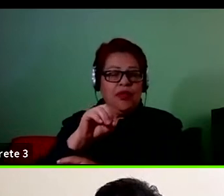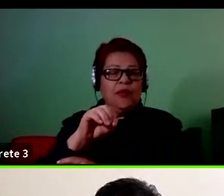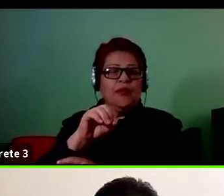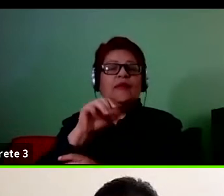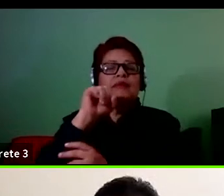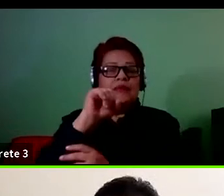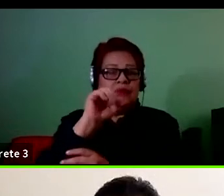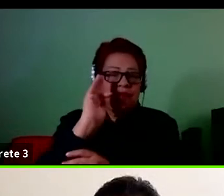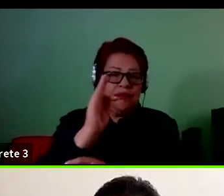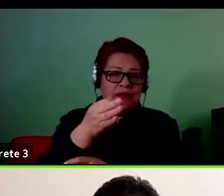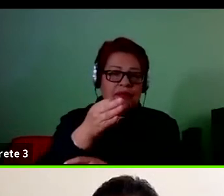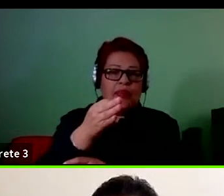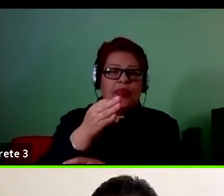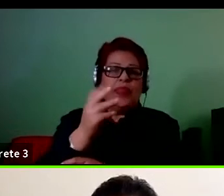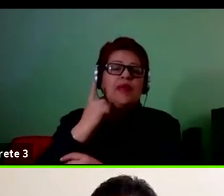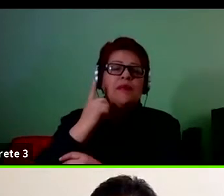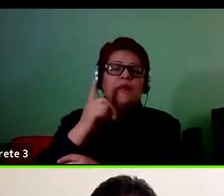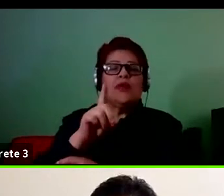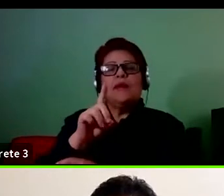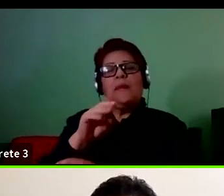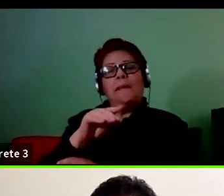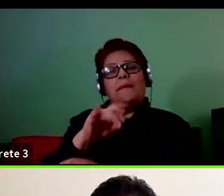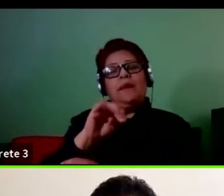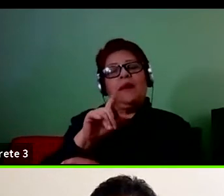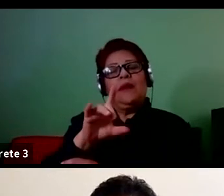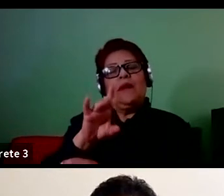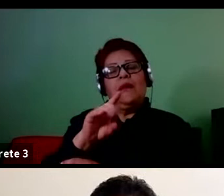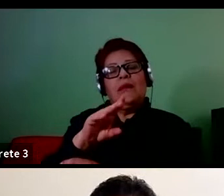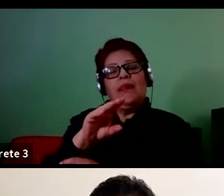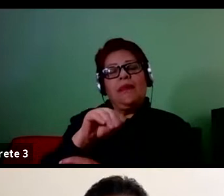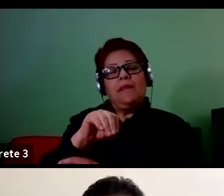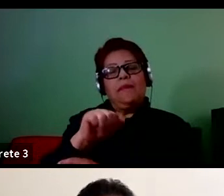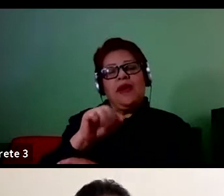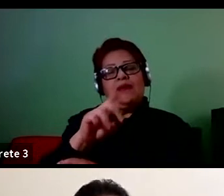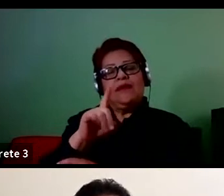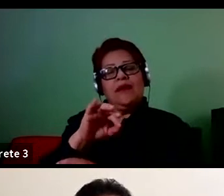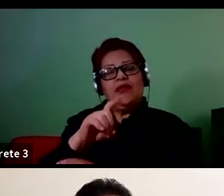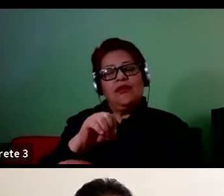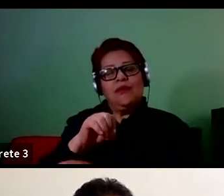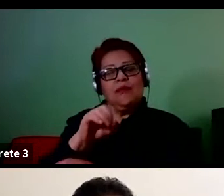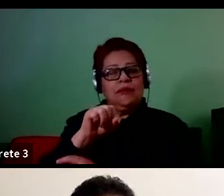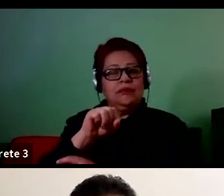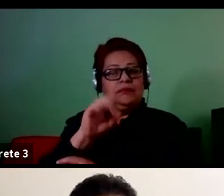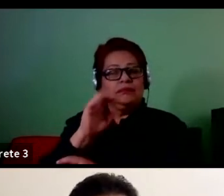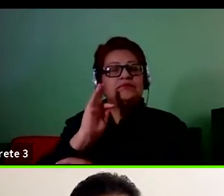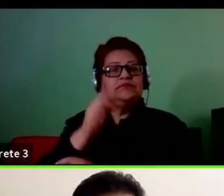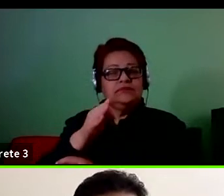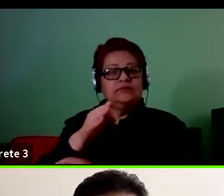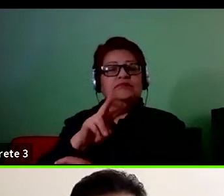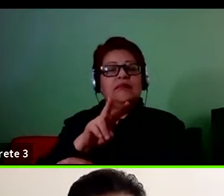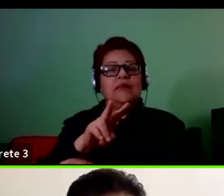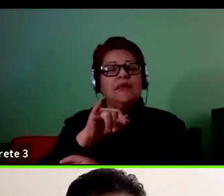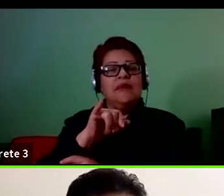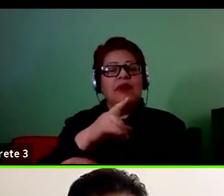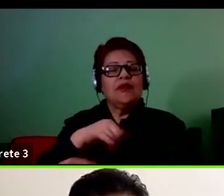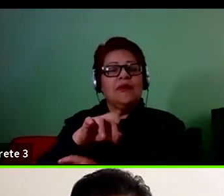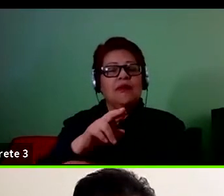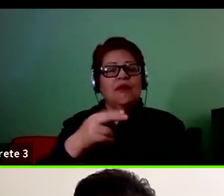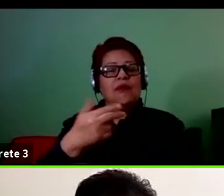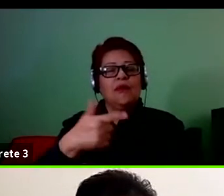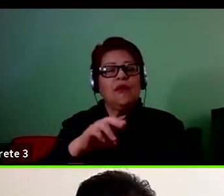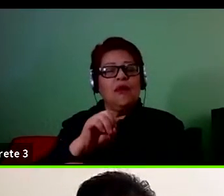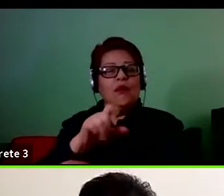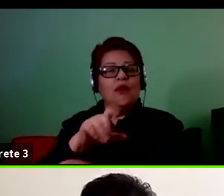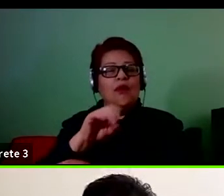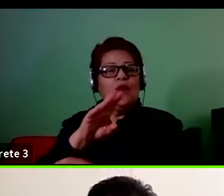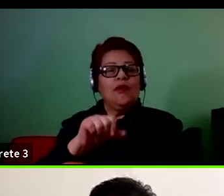diputada Sarmiento. Okay, gracias. Diputado Miguel Ángel Macedo Escartín. Diputado Miguel Macedo, a favor. Diputado Víctor Hugo Lobo, el de La Voz, a favor.